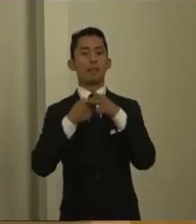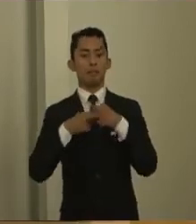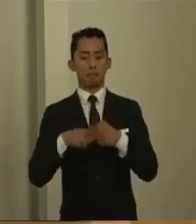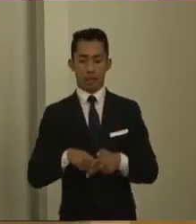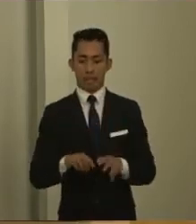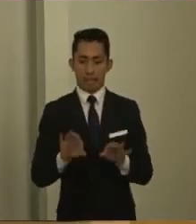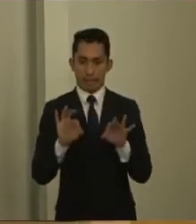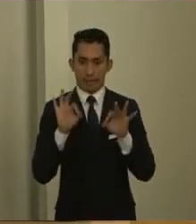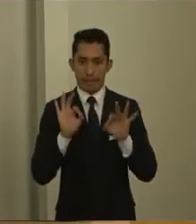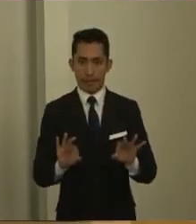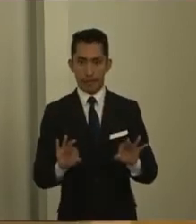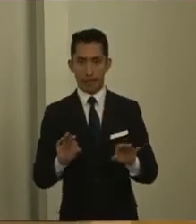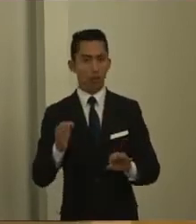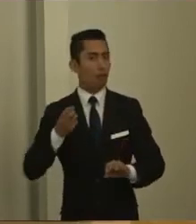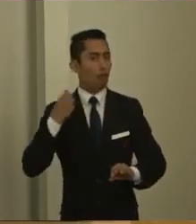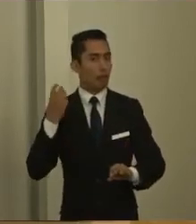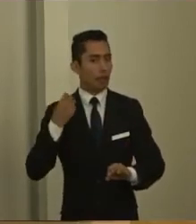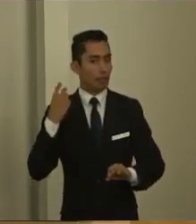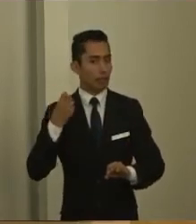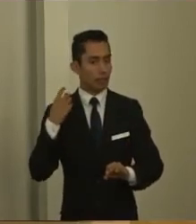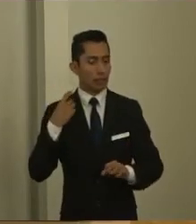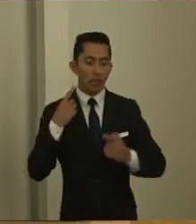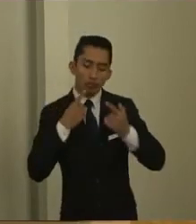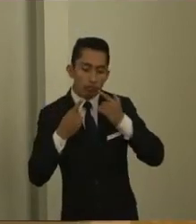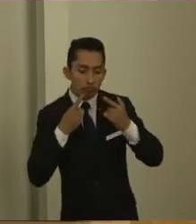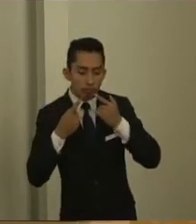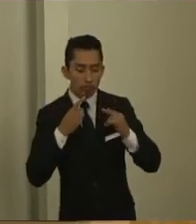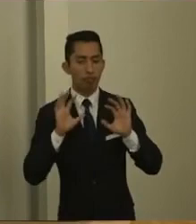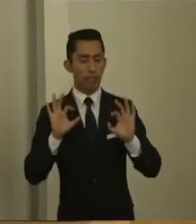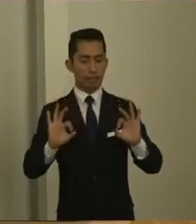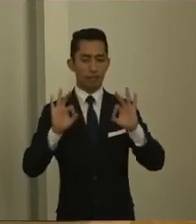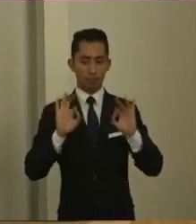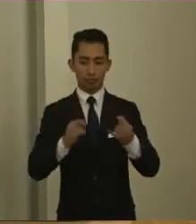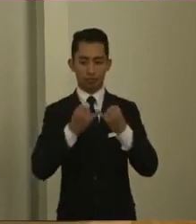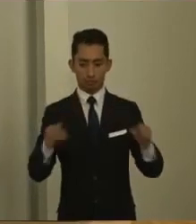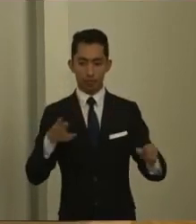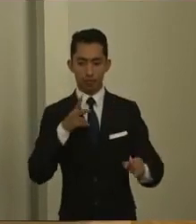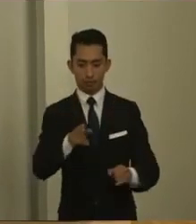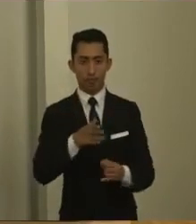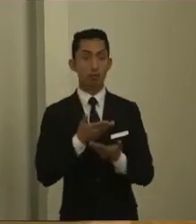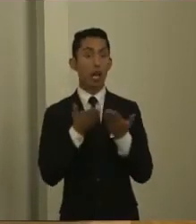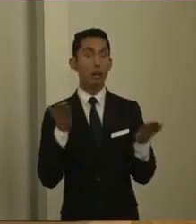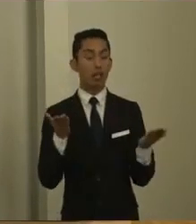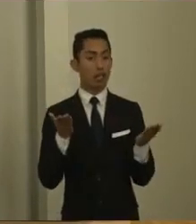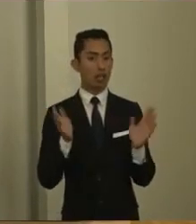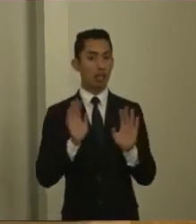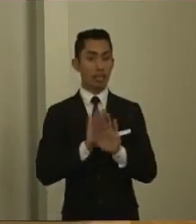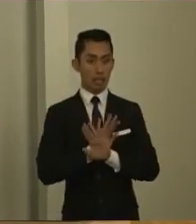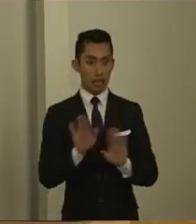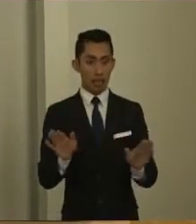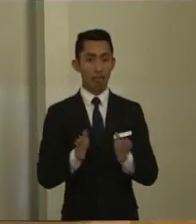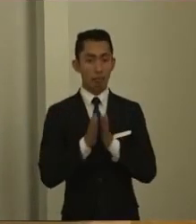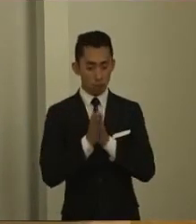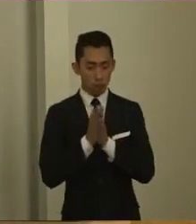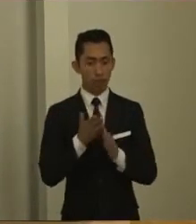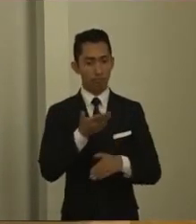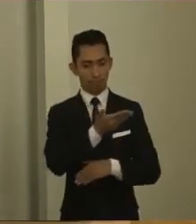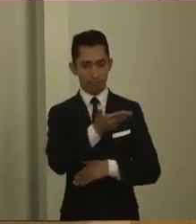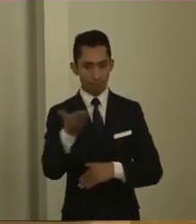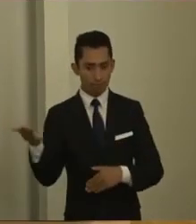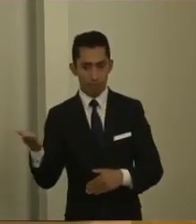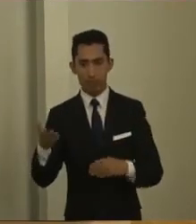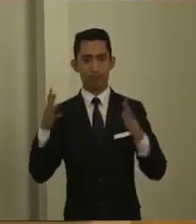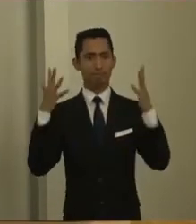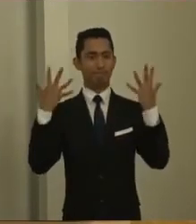de estos trabajos sin más protocolos que pedirles a ustedes un